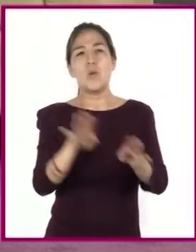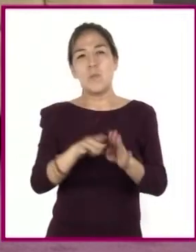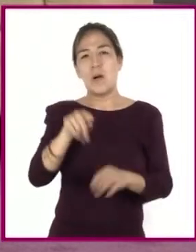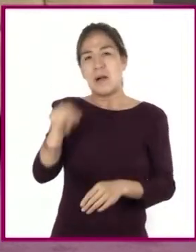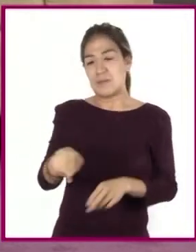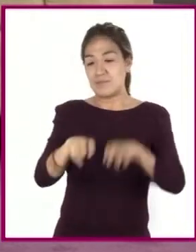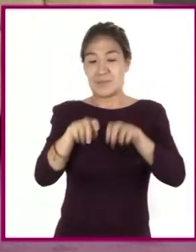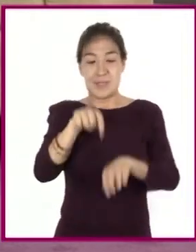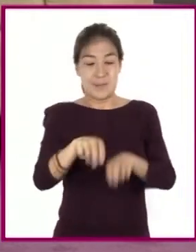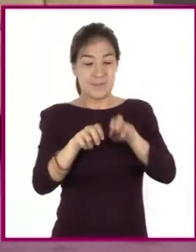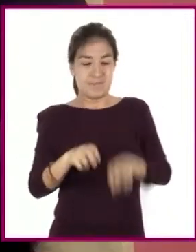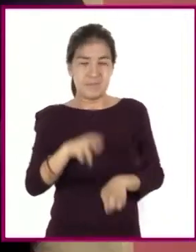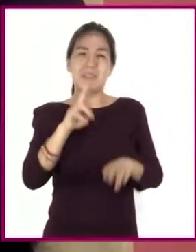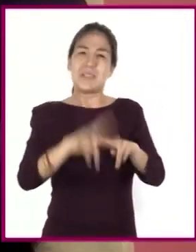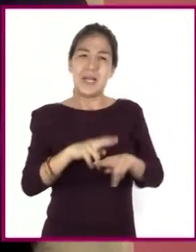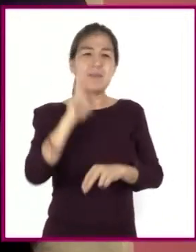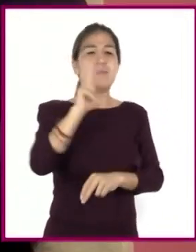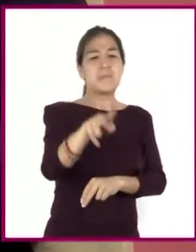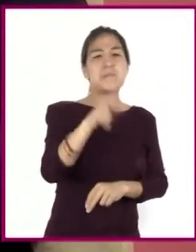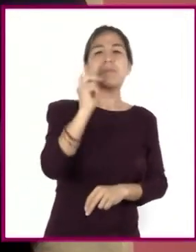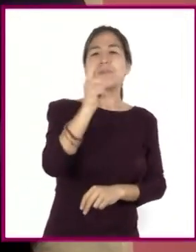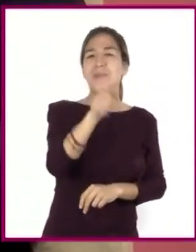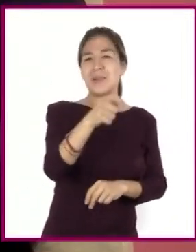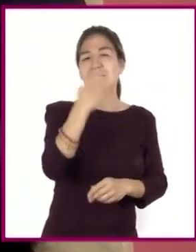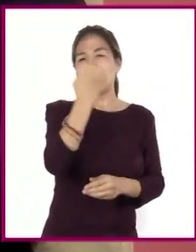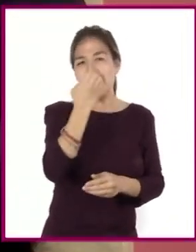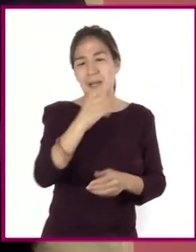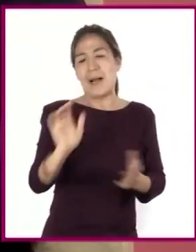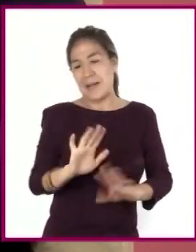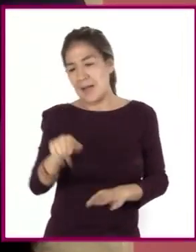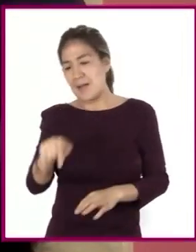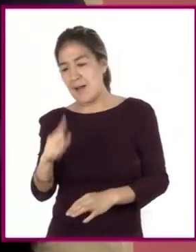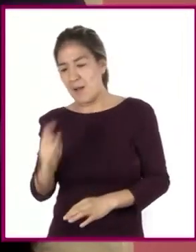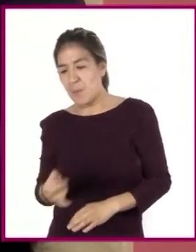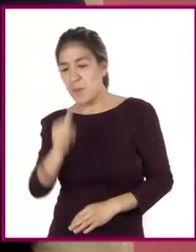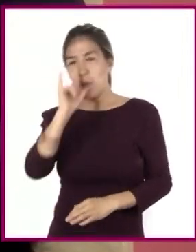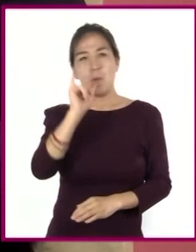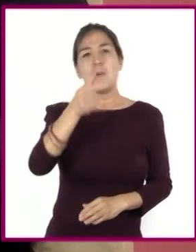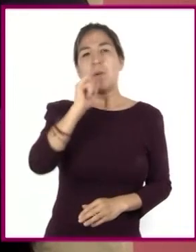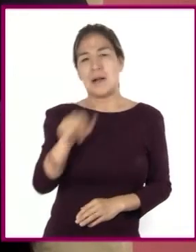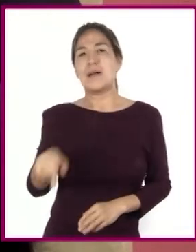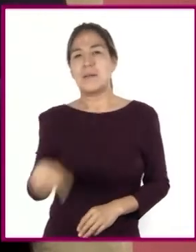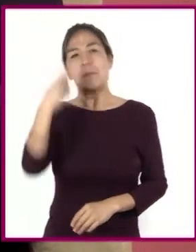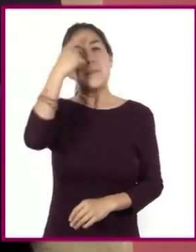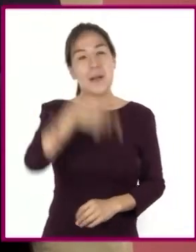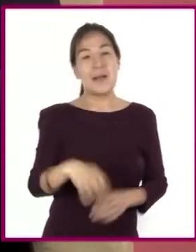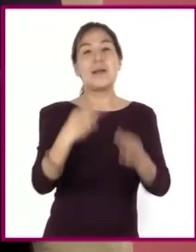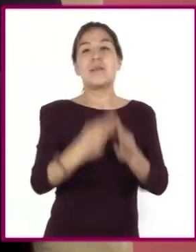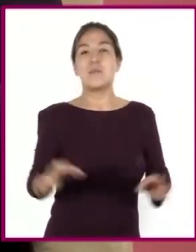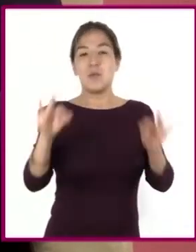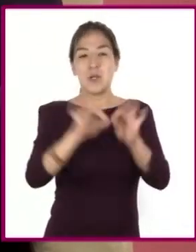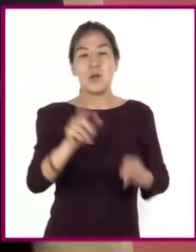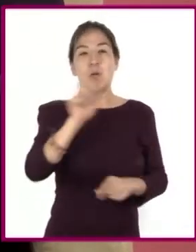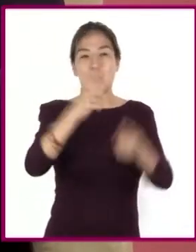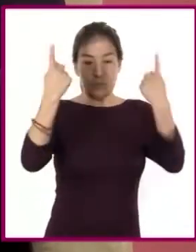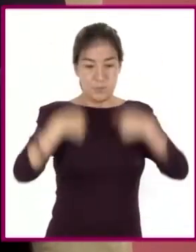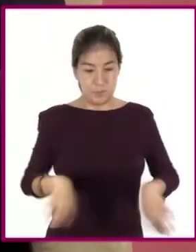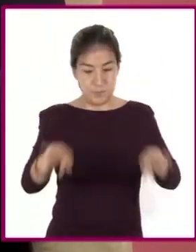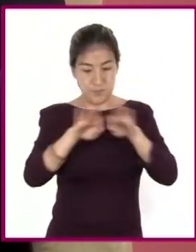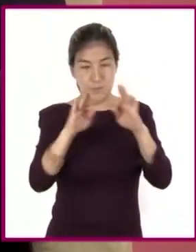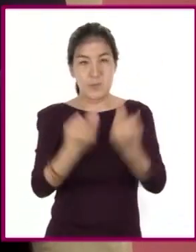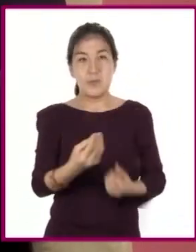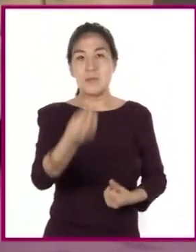vaso de agua y estar constantemente hidratándose. Y además también es muy importante que al momento de estructurar